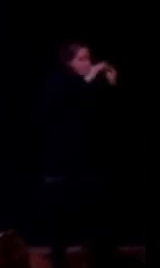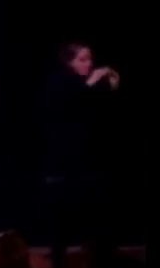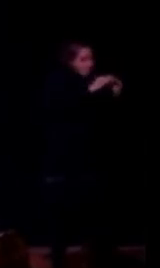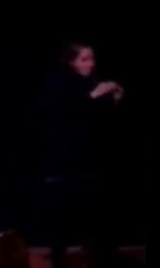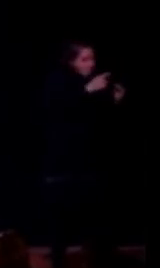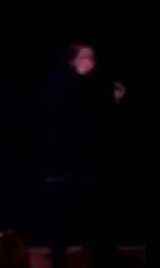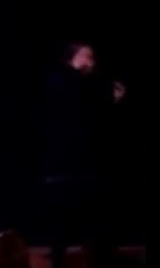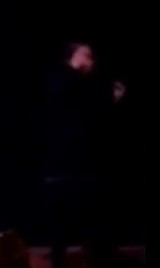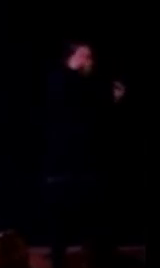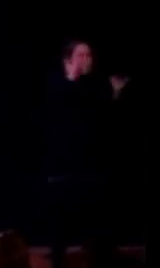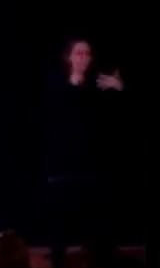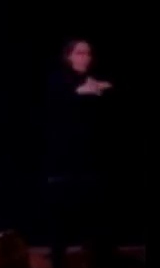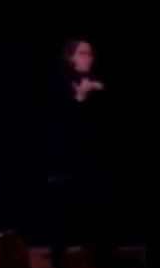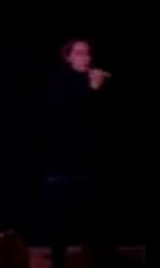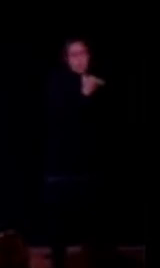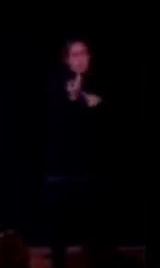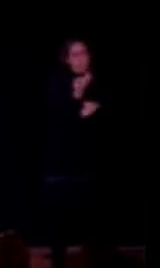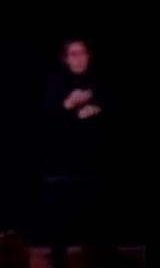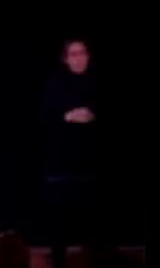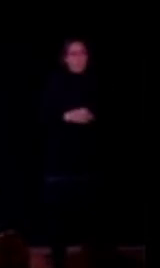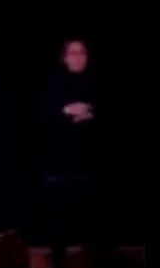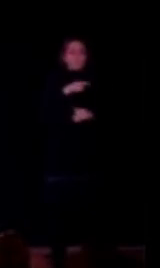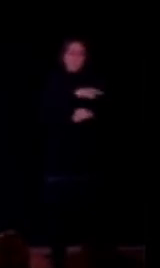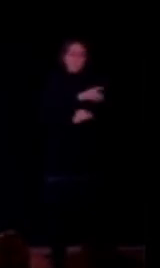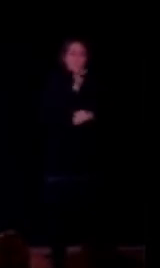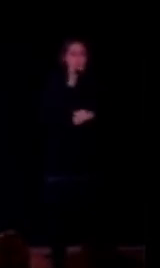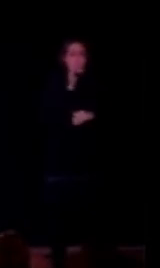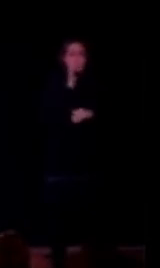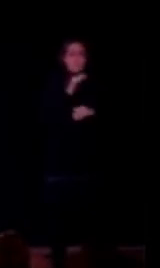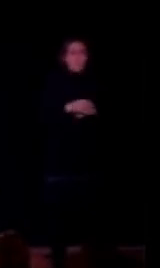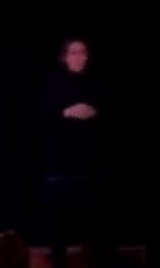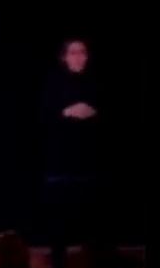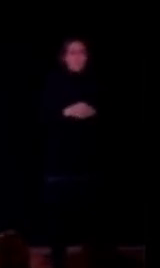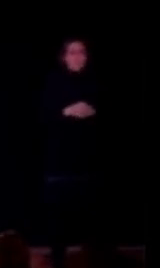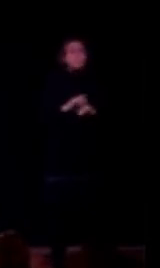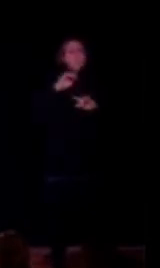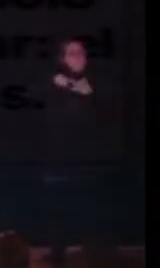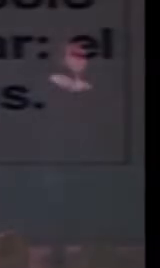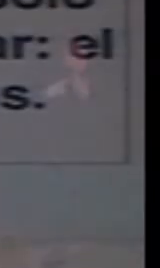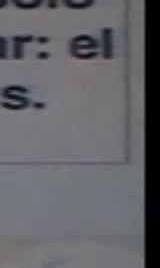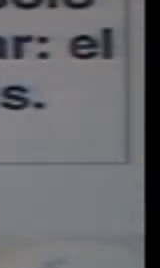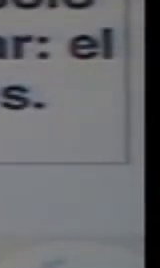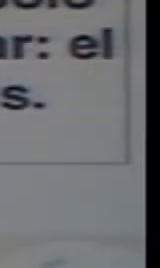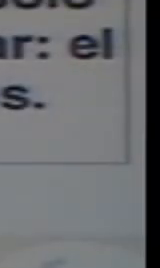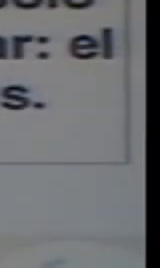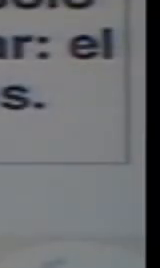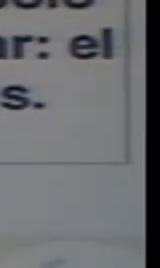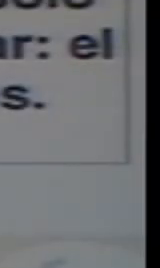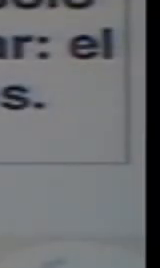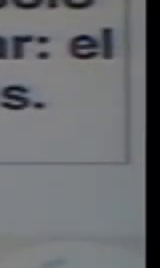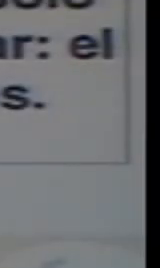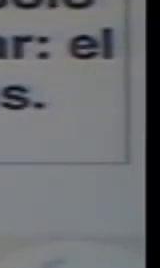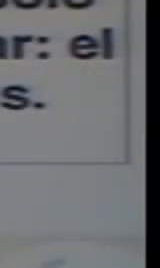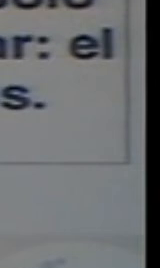un reto las familias deben ser tenidas en cuenta no solo para lo accesorio para